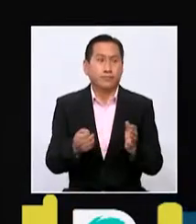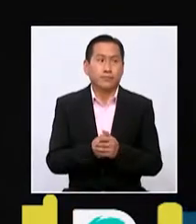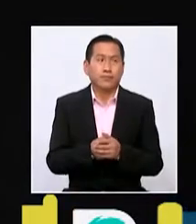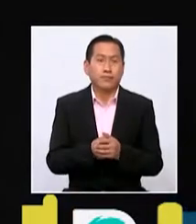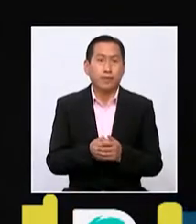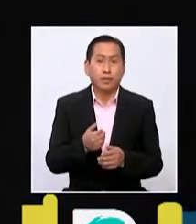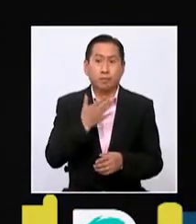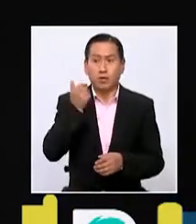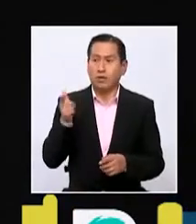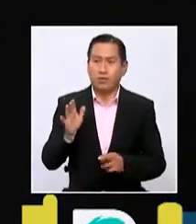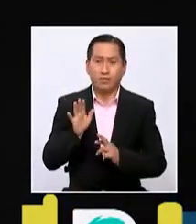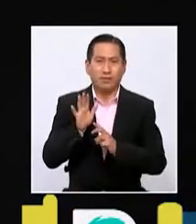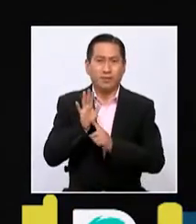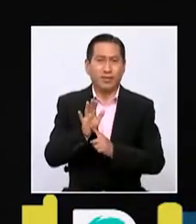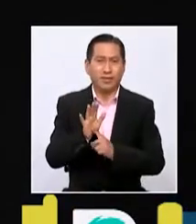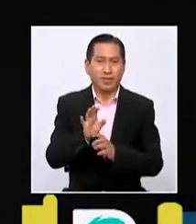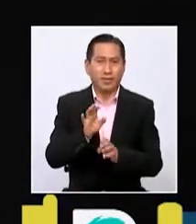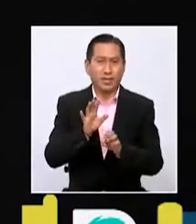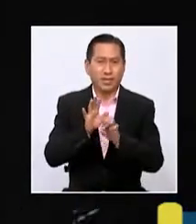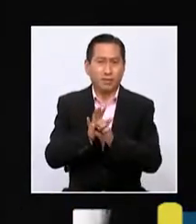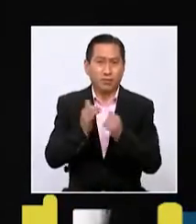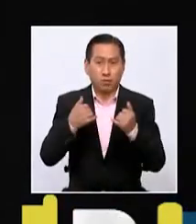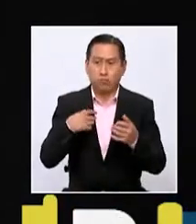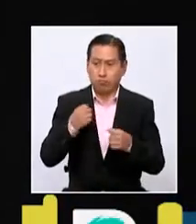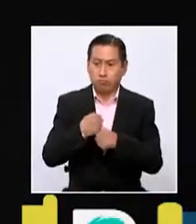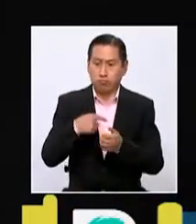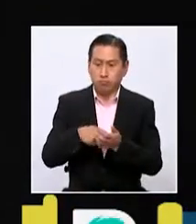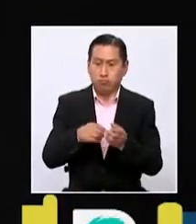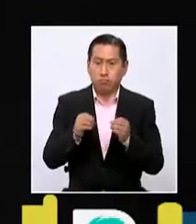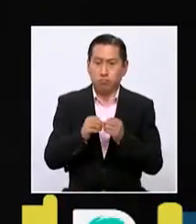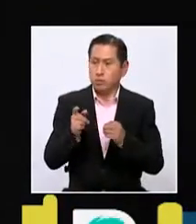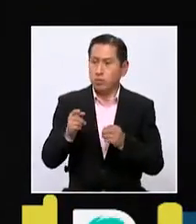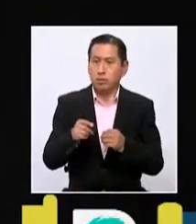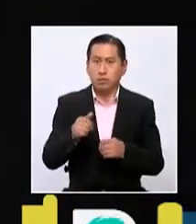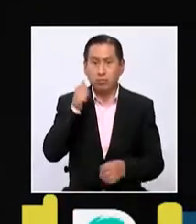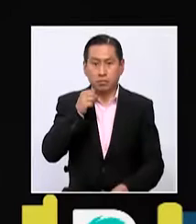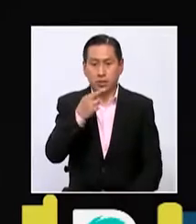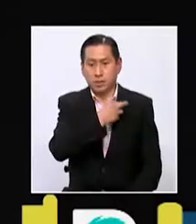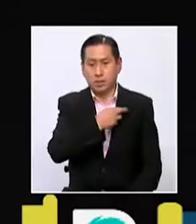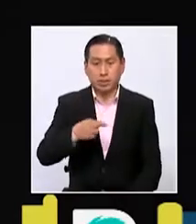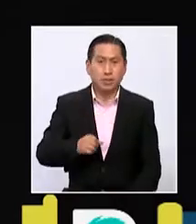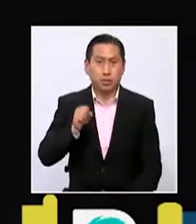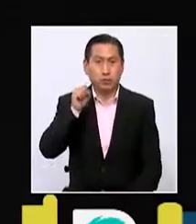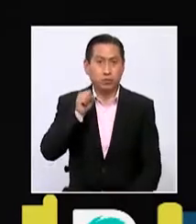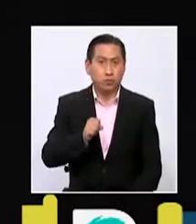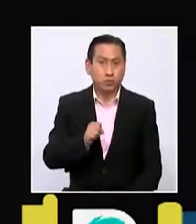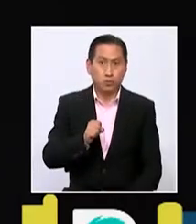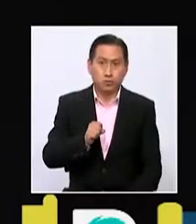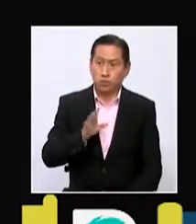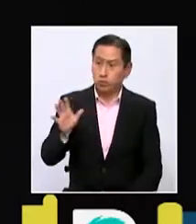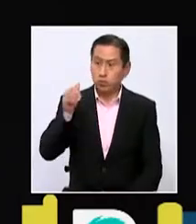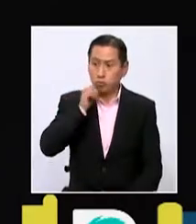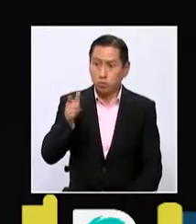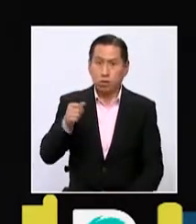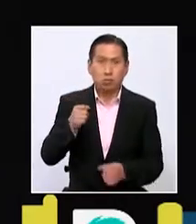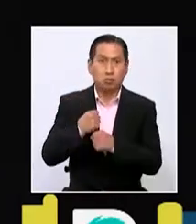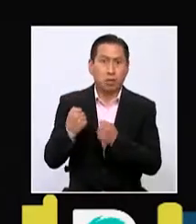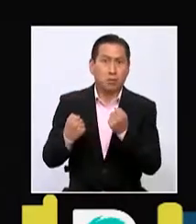El mejor ejemplo es que hoy estoy produciendo acá La Reina del Sur y mi productora local es una mujer.